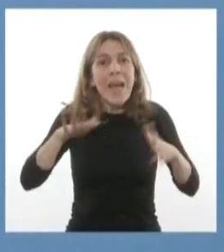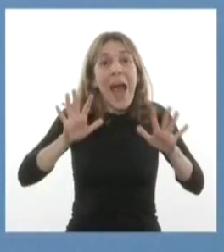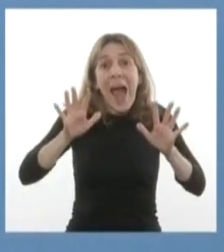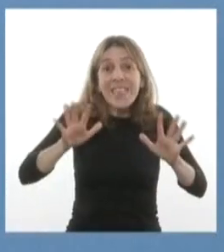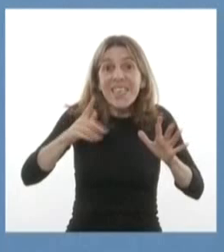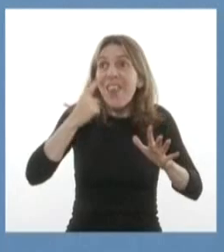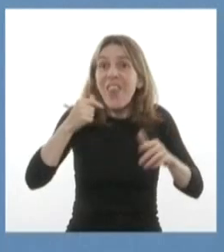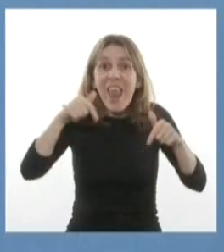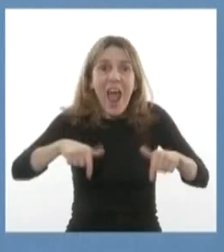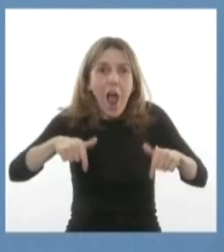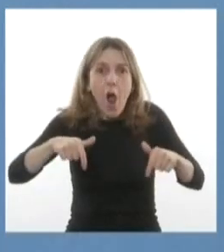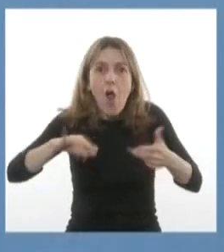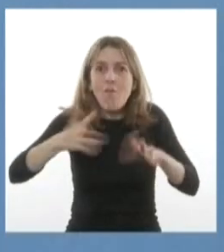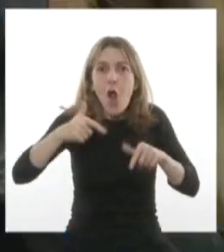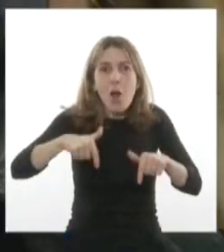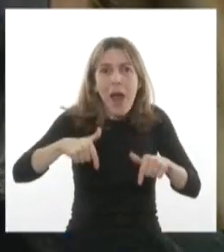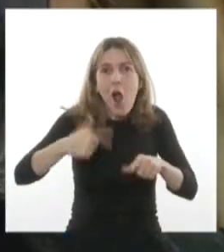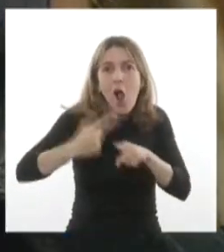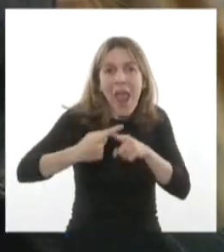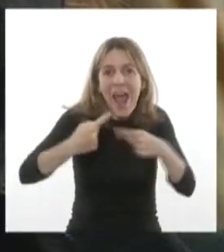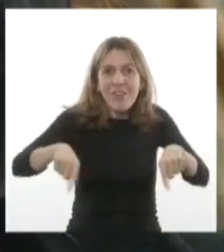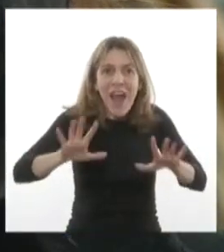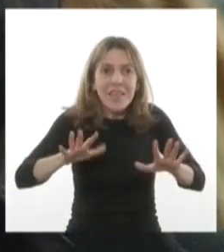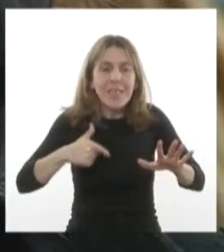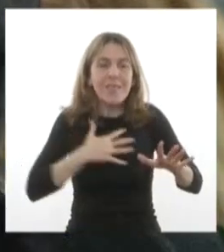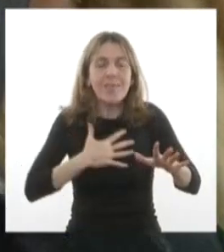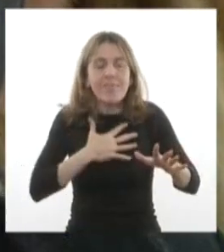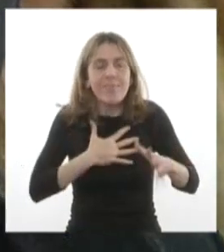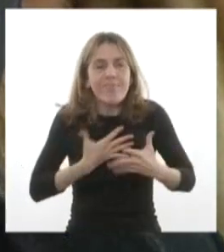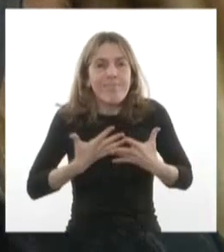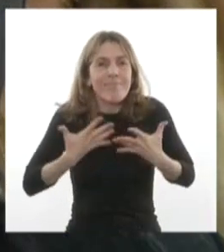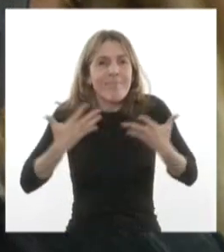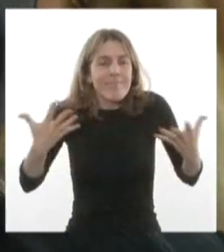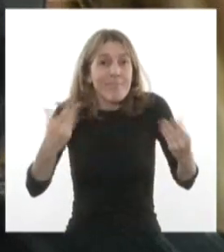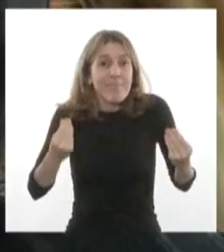gratificantes, momentos como el que estamos viviendo hoy. Y entonces